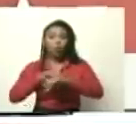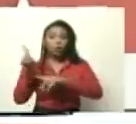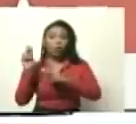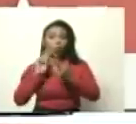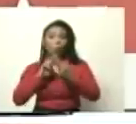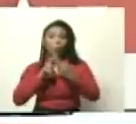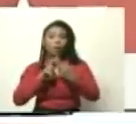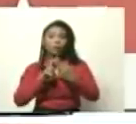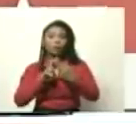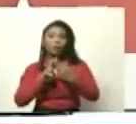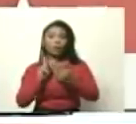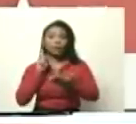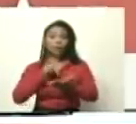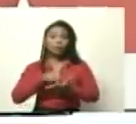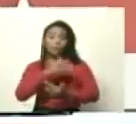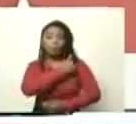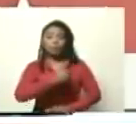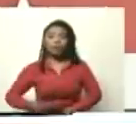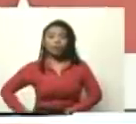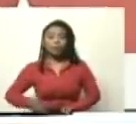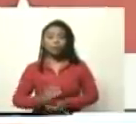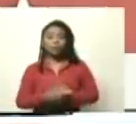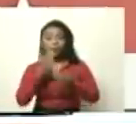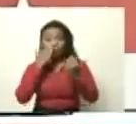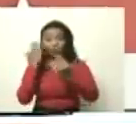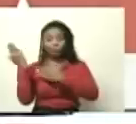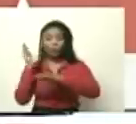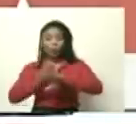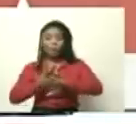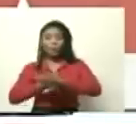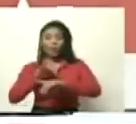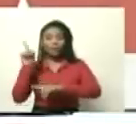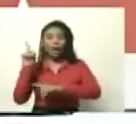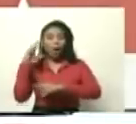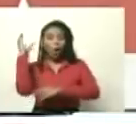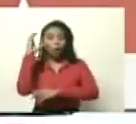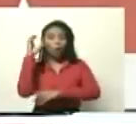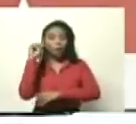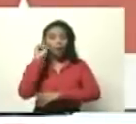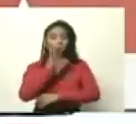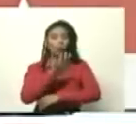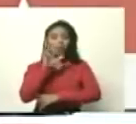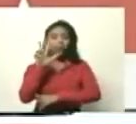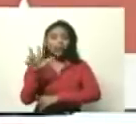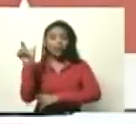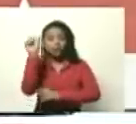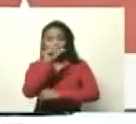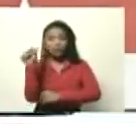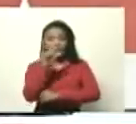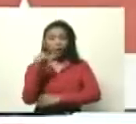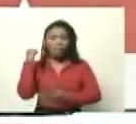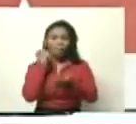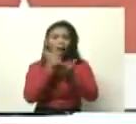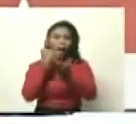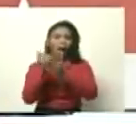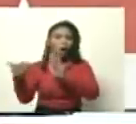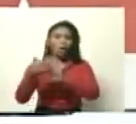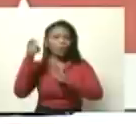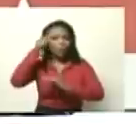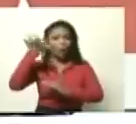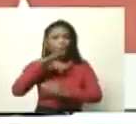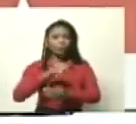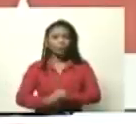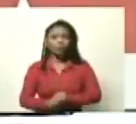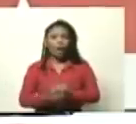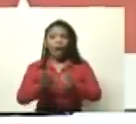conocían. Y llegó a presidente. Y mira lo que le ha hecho a Colombia. Tienen 53 semanas de masacres contra ese pueblo.